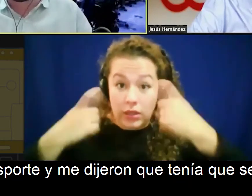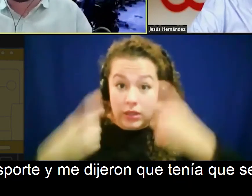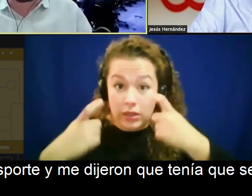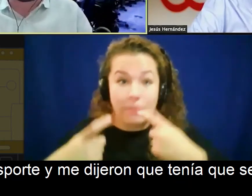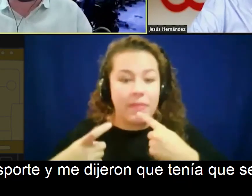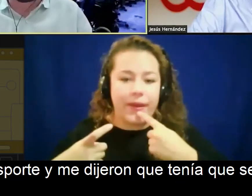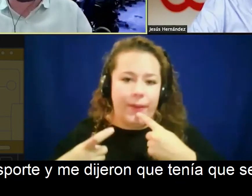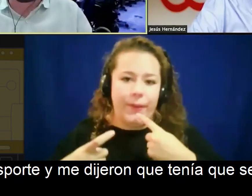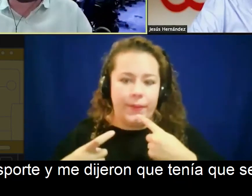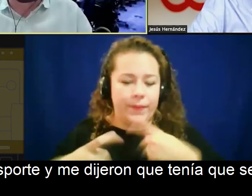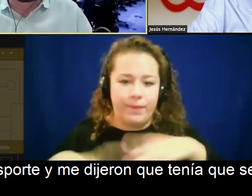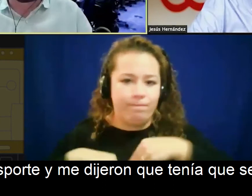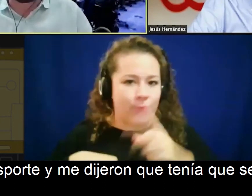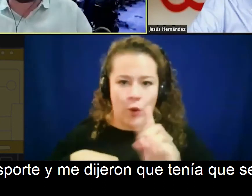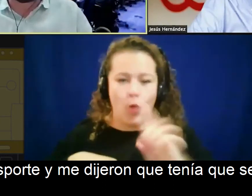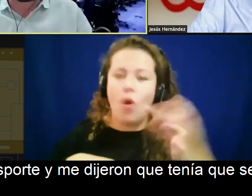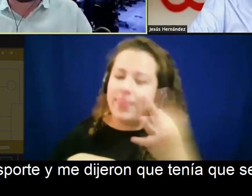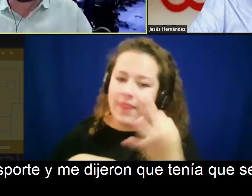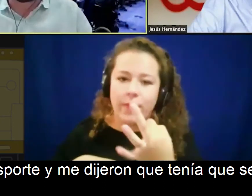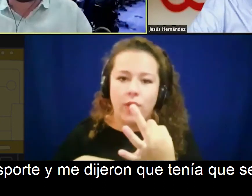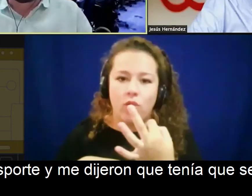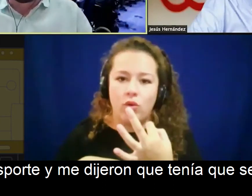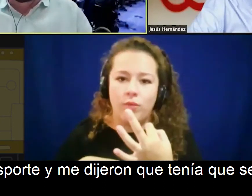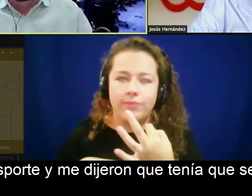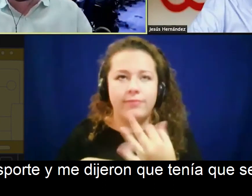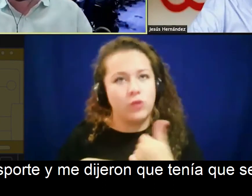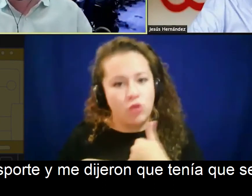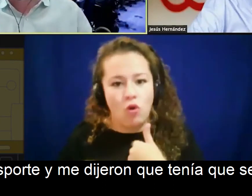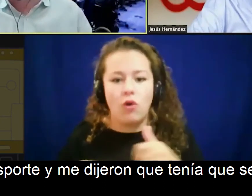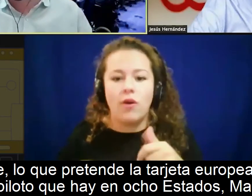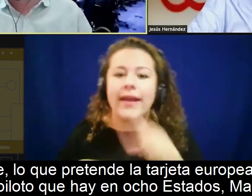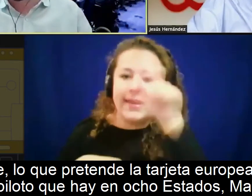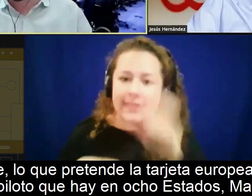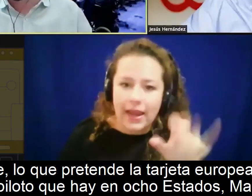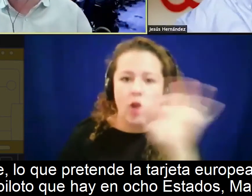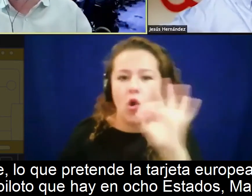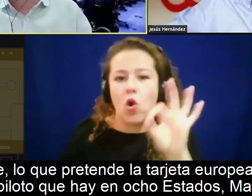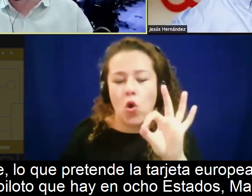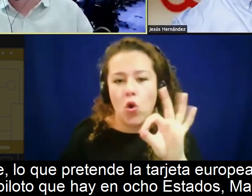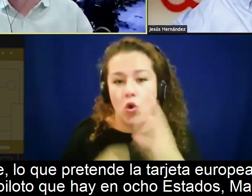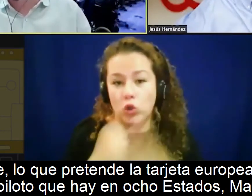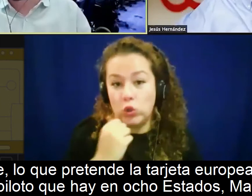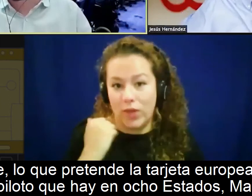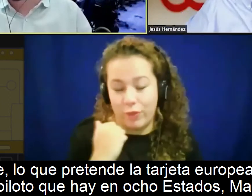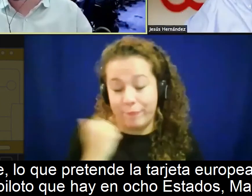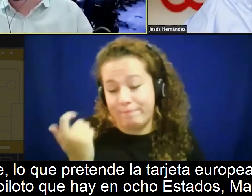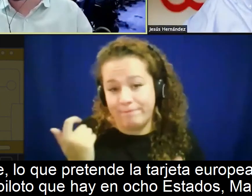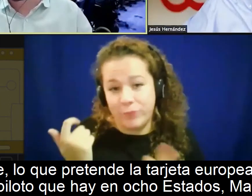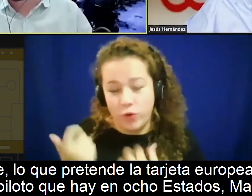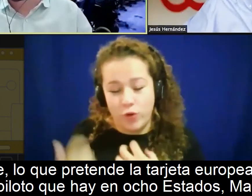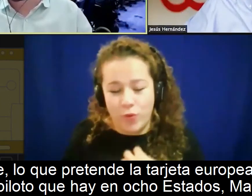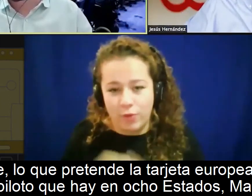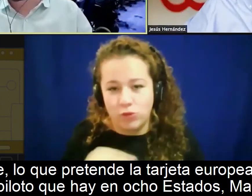me dijeron que tenía que ser italiano o suizo. Y básicamente lo que es la